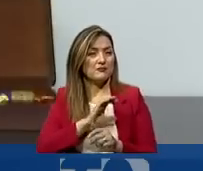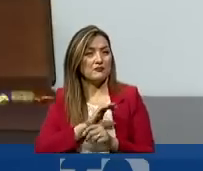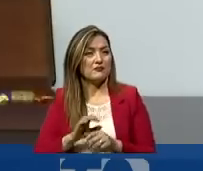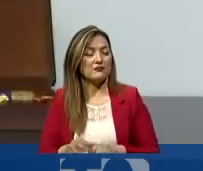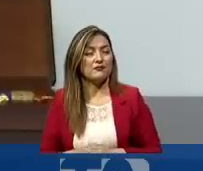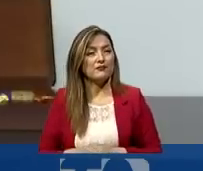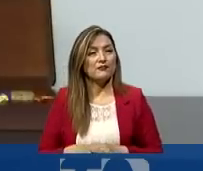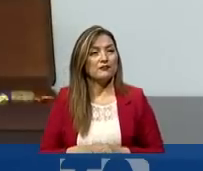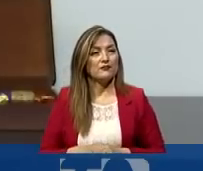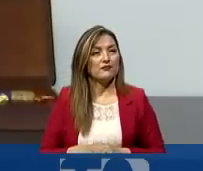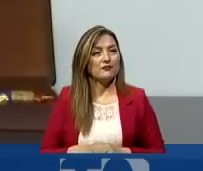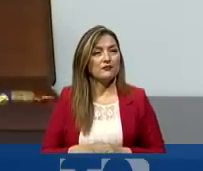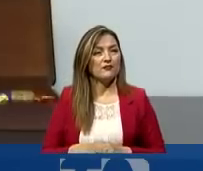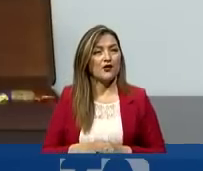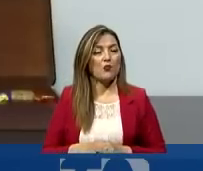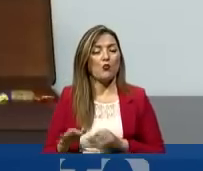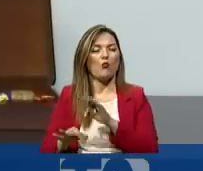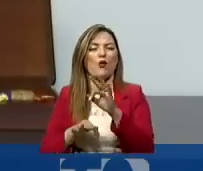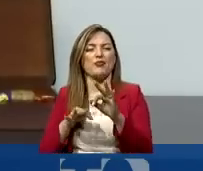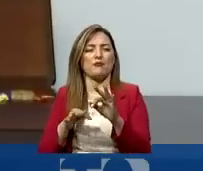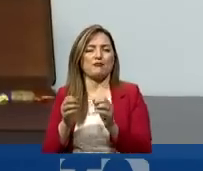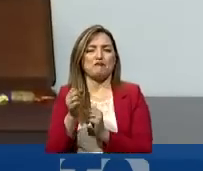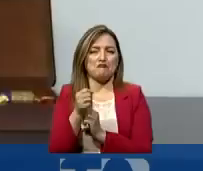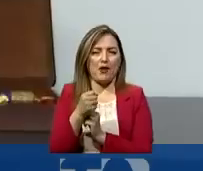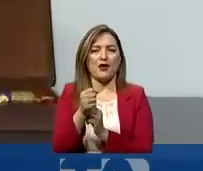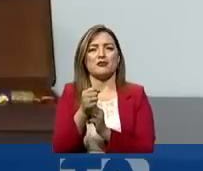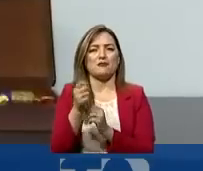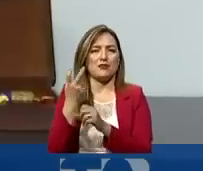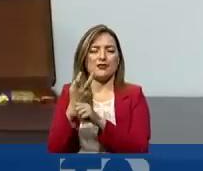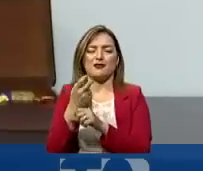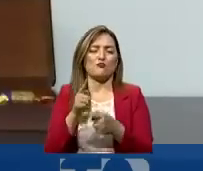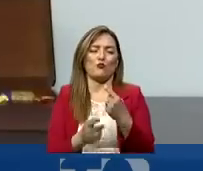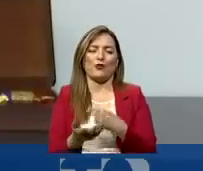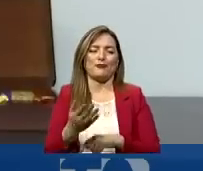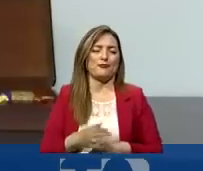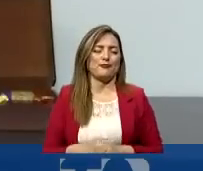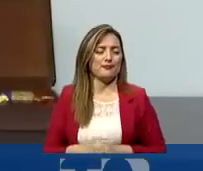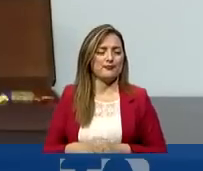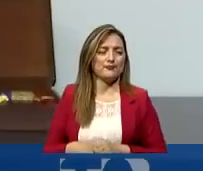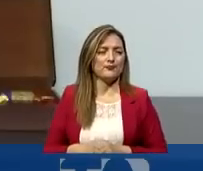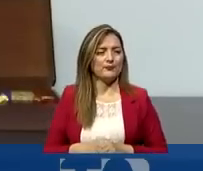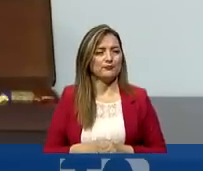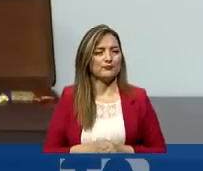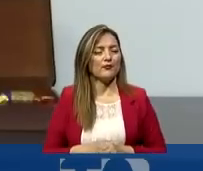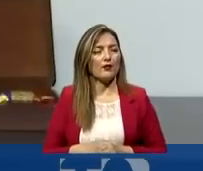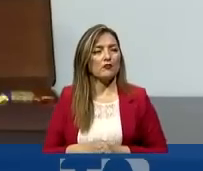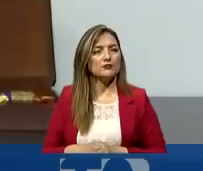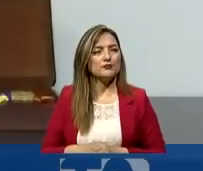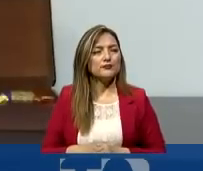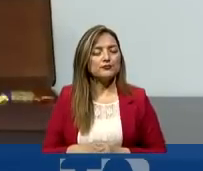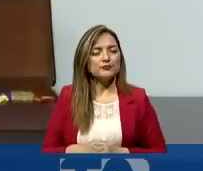asumir, pero lamentablemente no hay esa posibilidad, porque